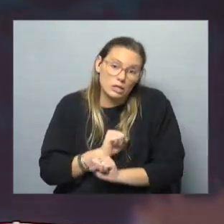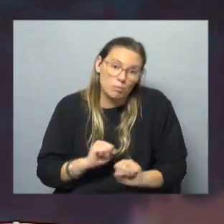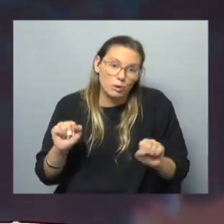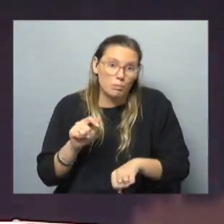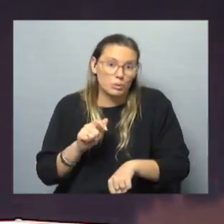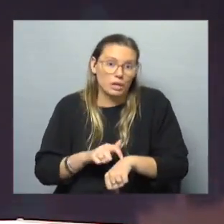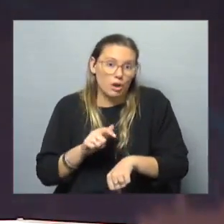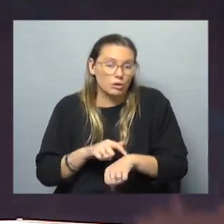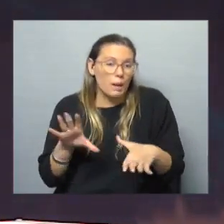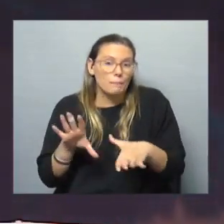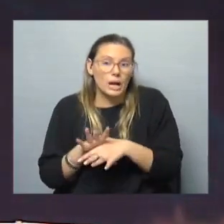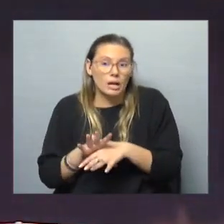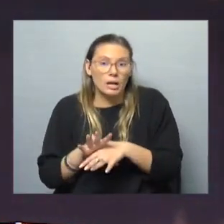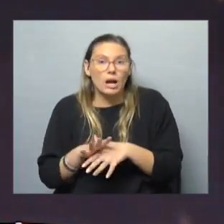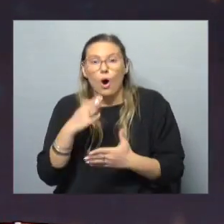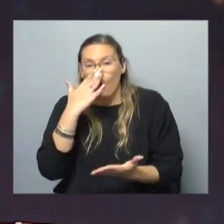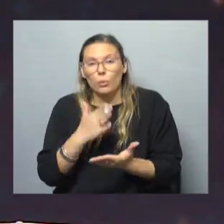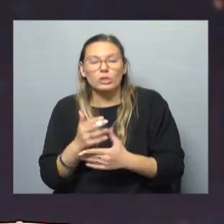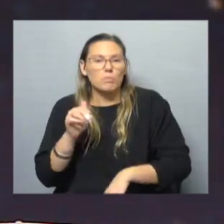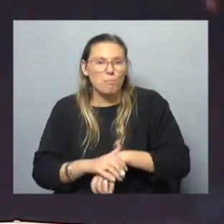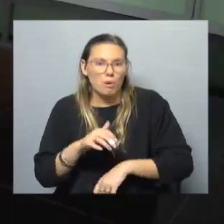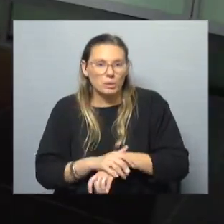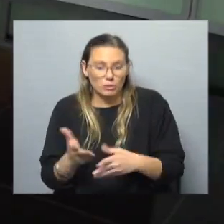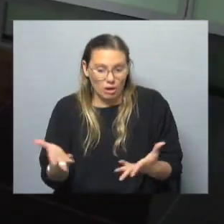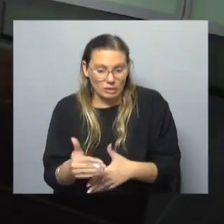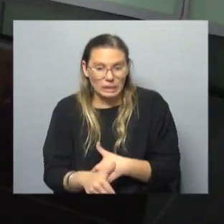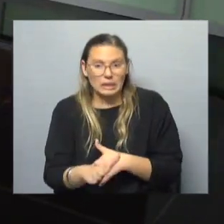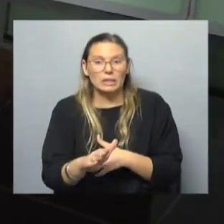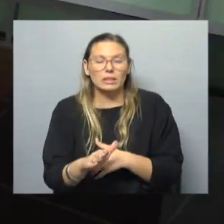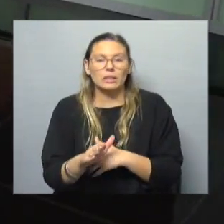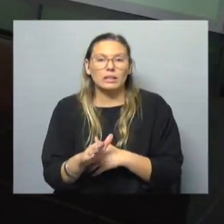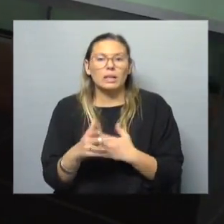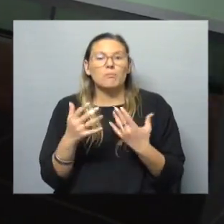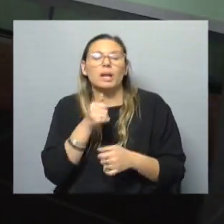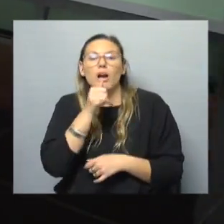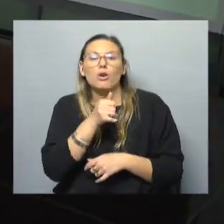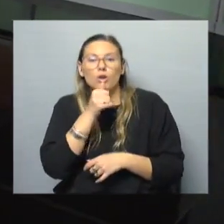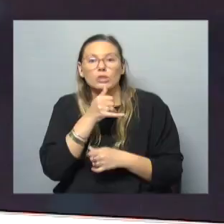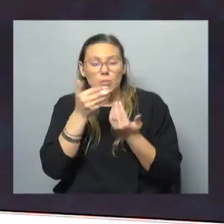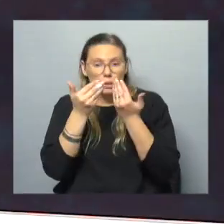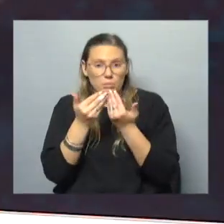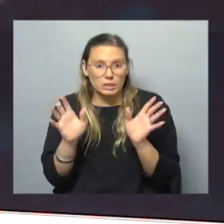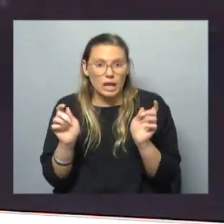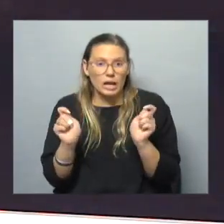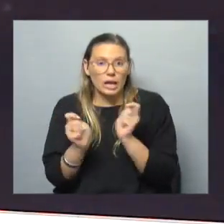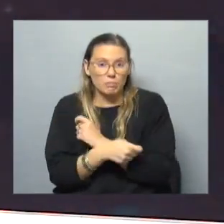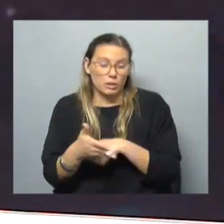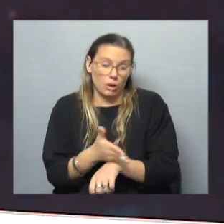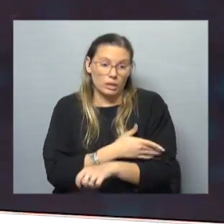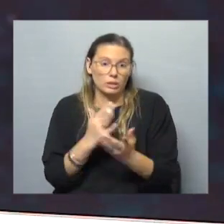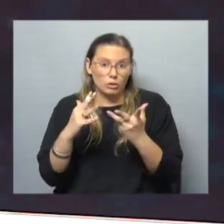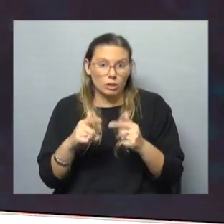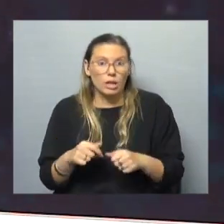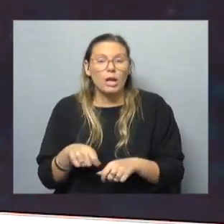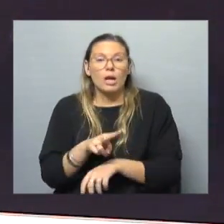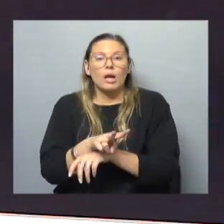hora hace que coincida. Noticia de último momento. Bueno, lo que tengo para comentarles de arranque, cambiando incluso lo previsto, es que el fiscal